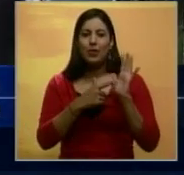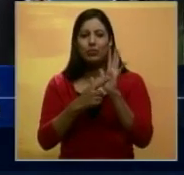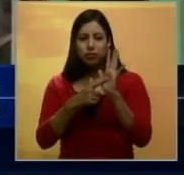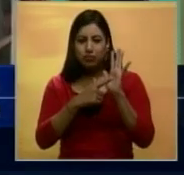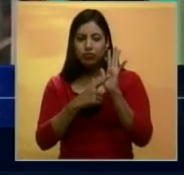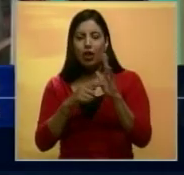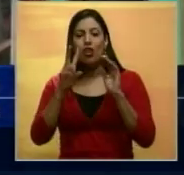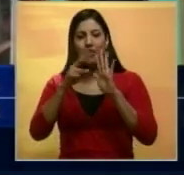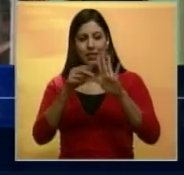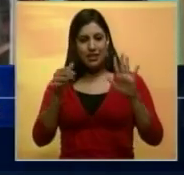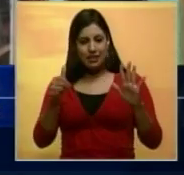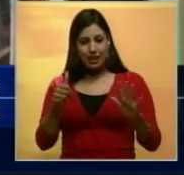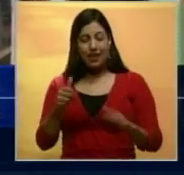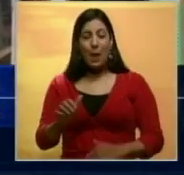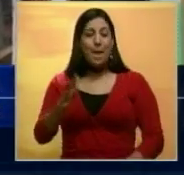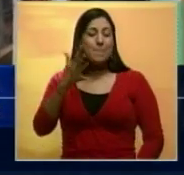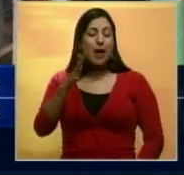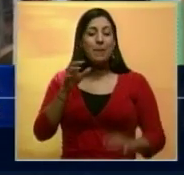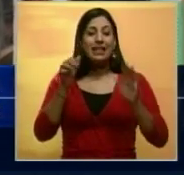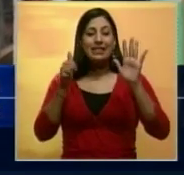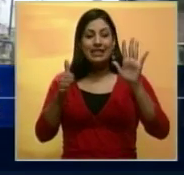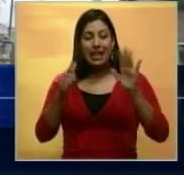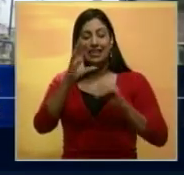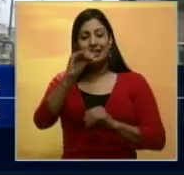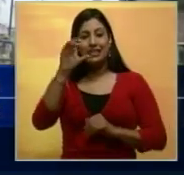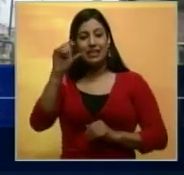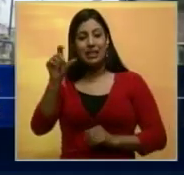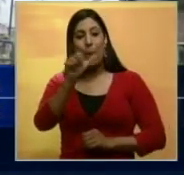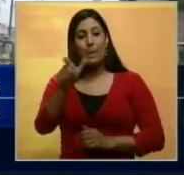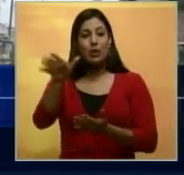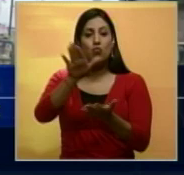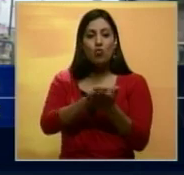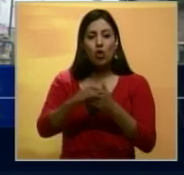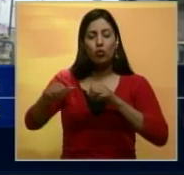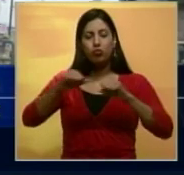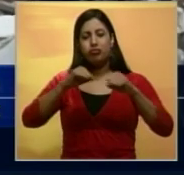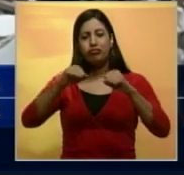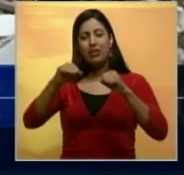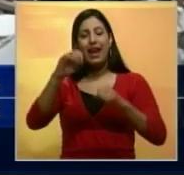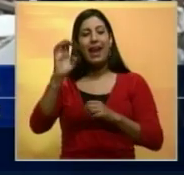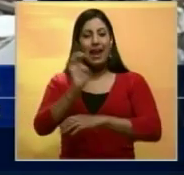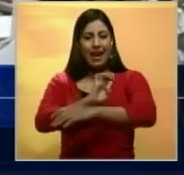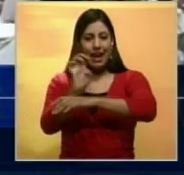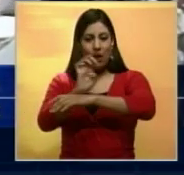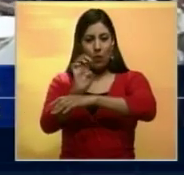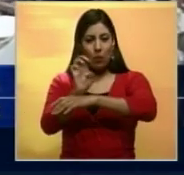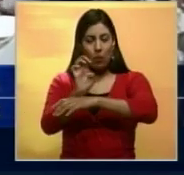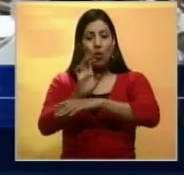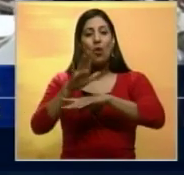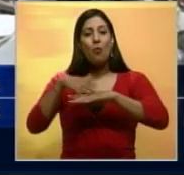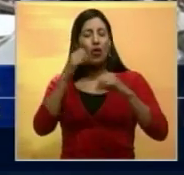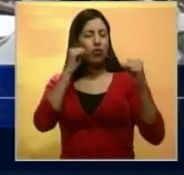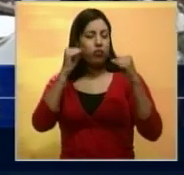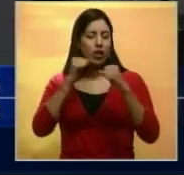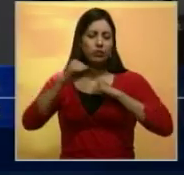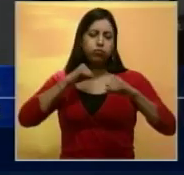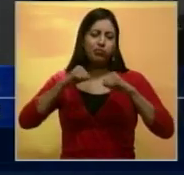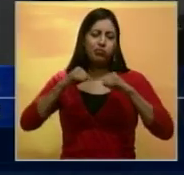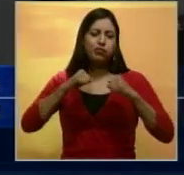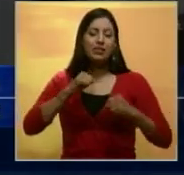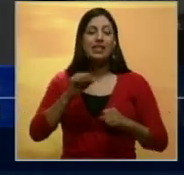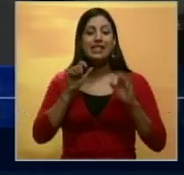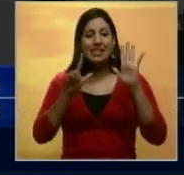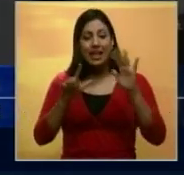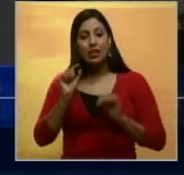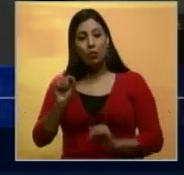el 2016. Al menos 600 personas murieron en la zona costera ecuatoriana de Manabí tras un fuerte terremoto de